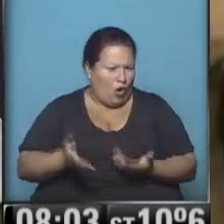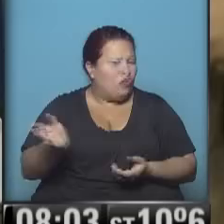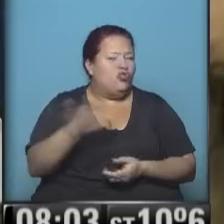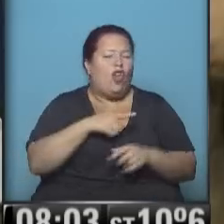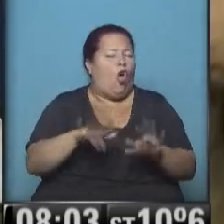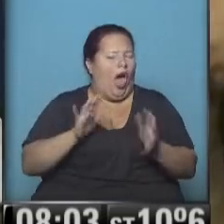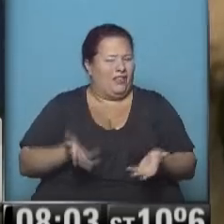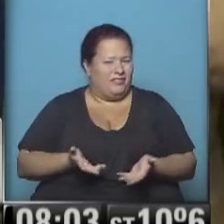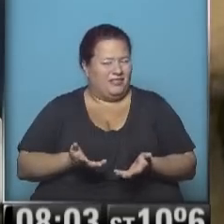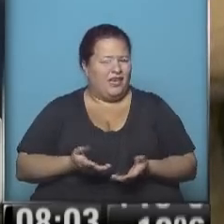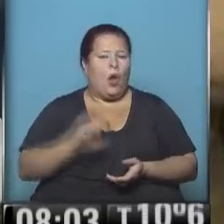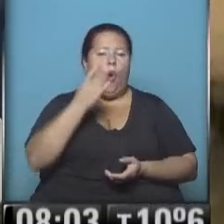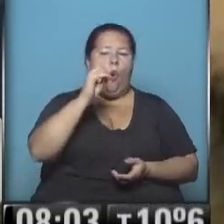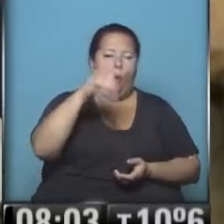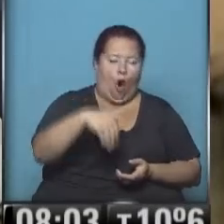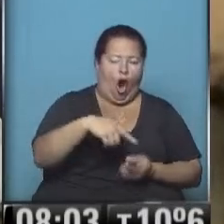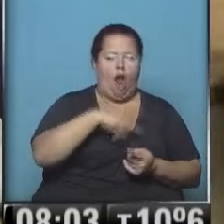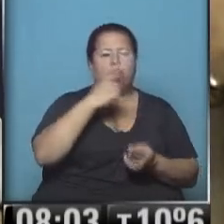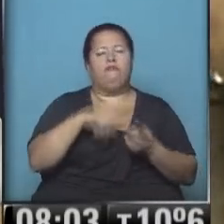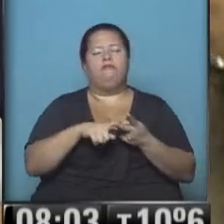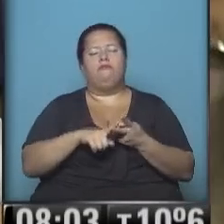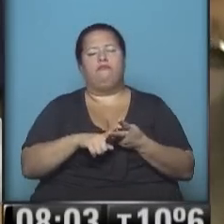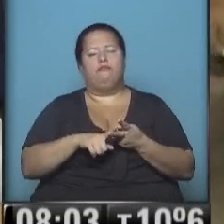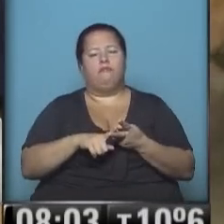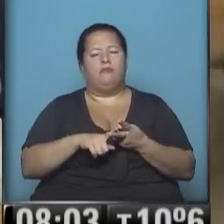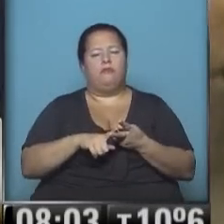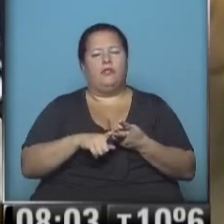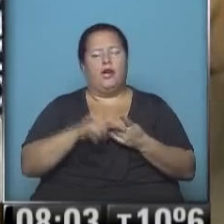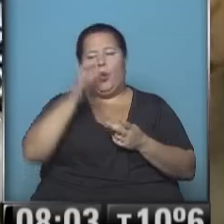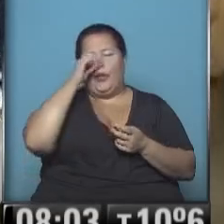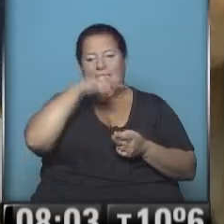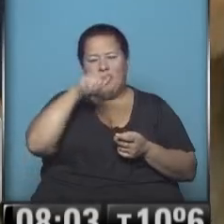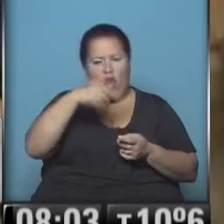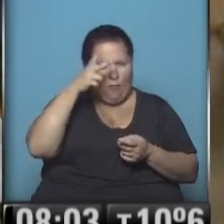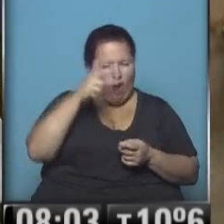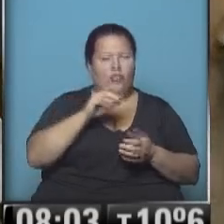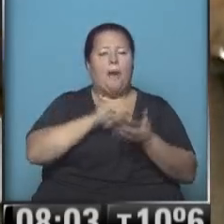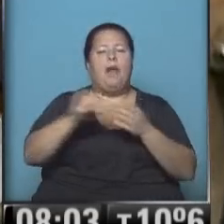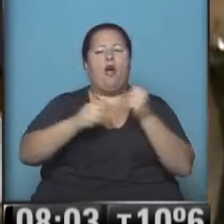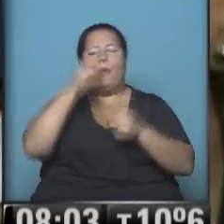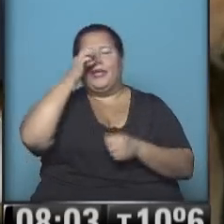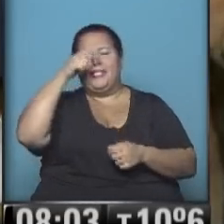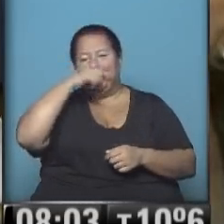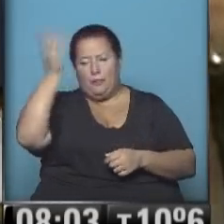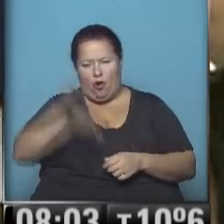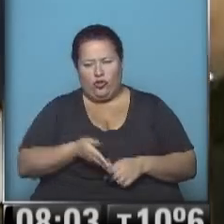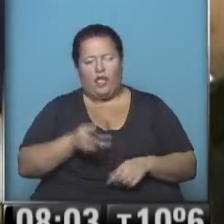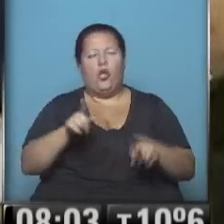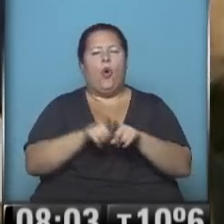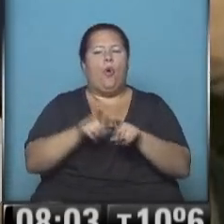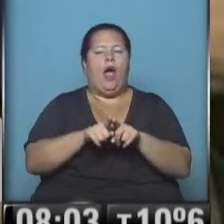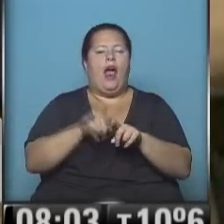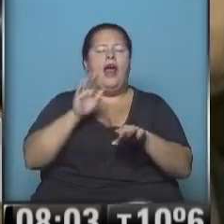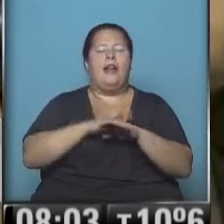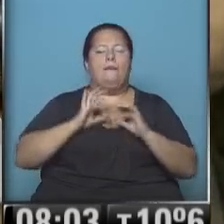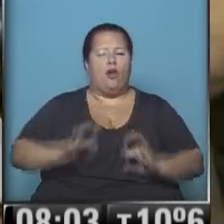eso. Tanto WOM como cerró 27.8, empleado de comercio 27% como encargado